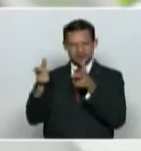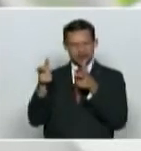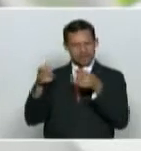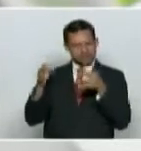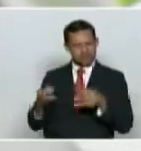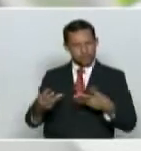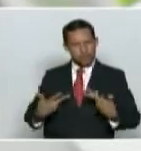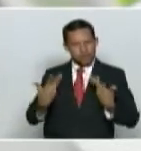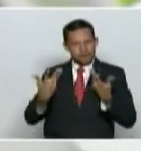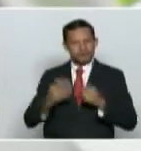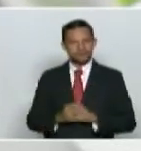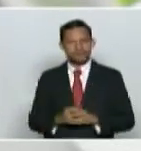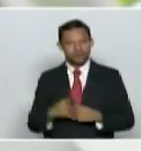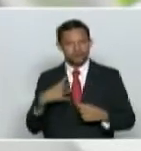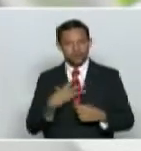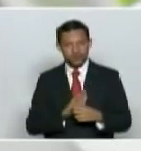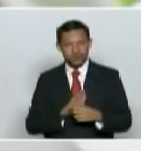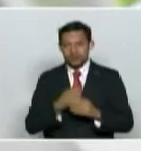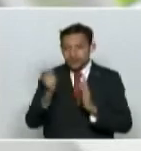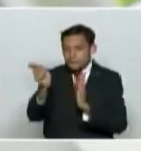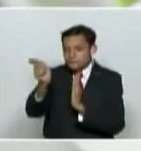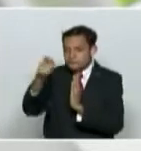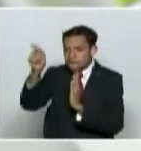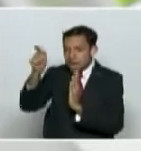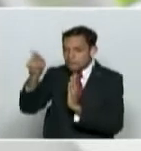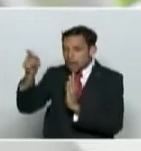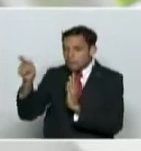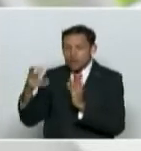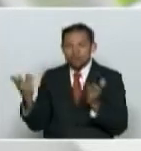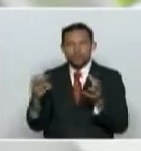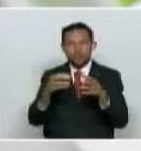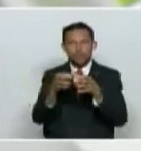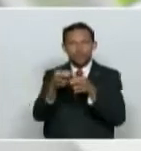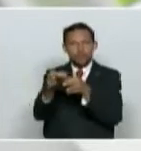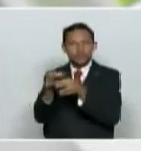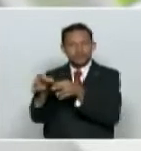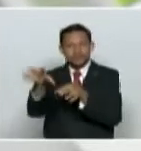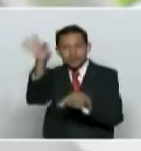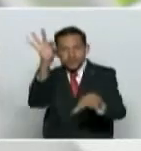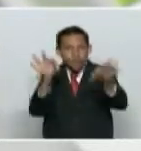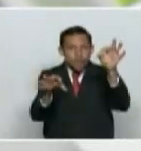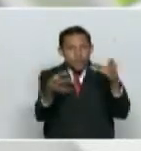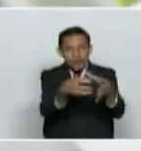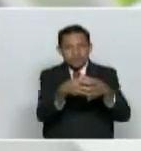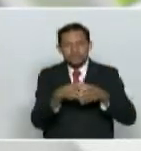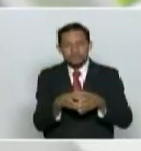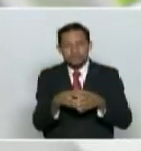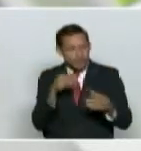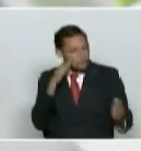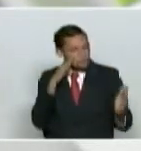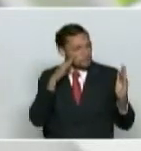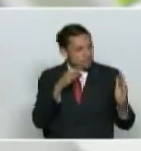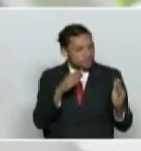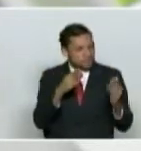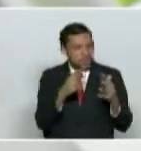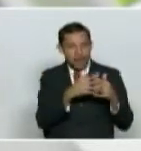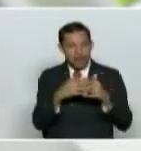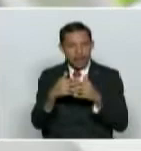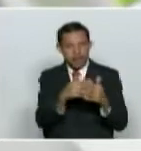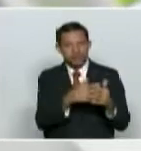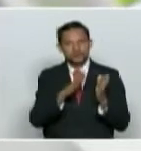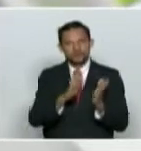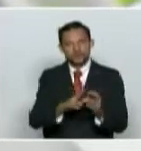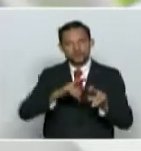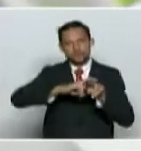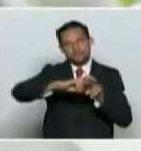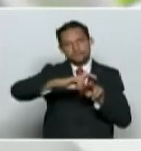vida. Quisimos que en varios municipios del eje cafetero destacar el talento de esas personas, pero concentrarlos en las tres capitales. Hablamos